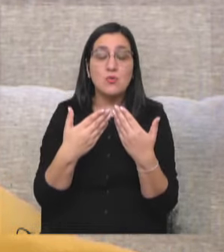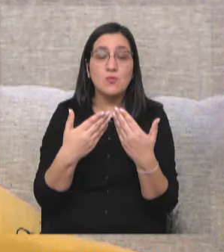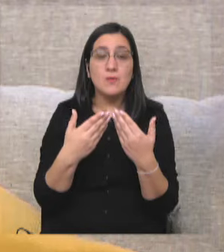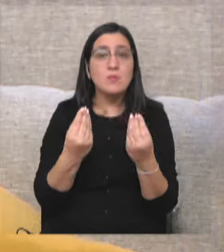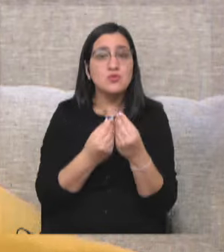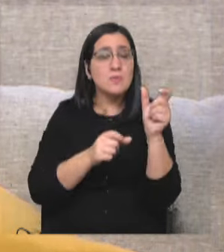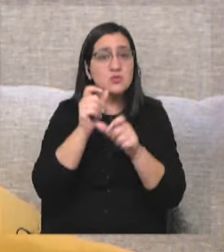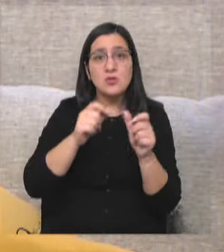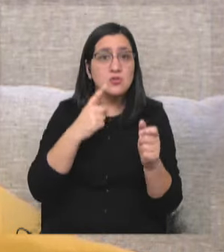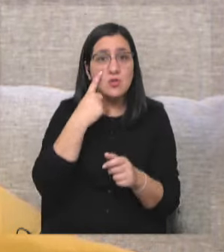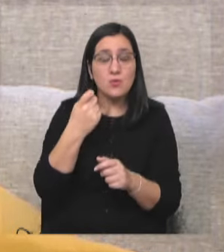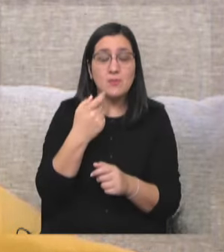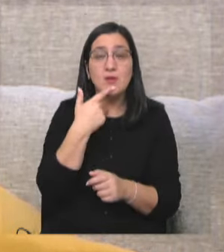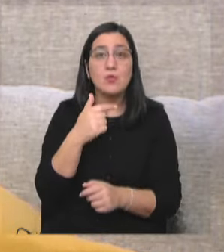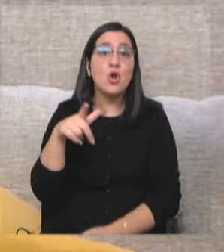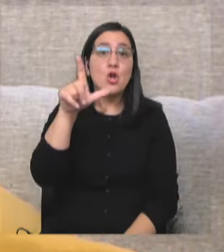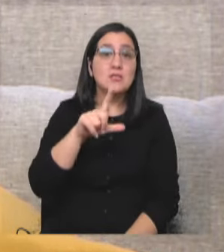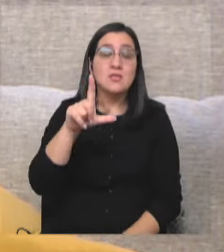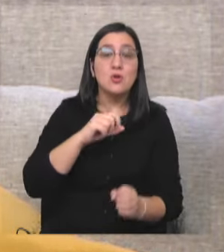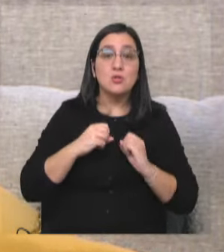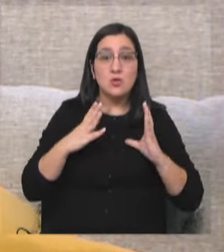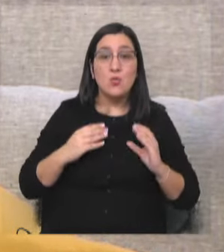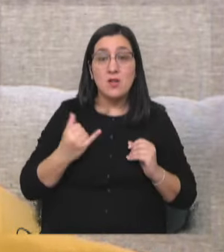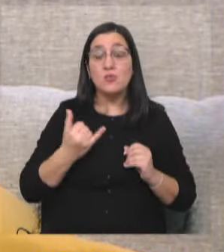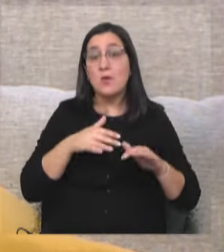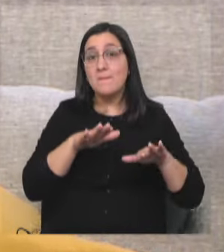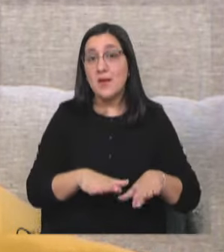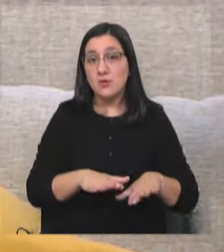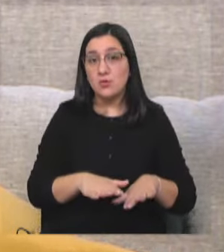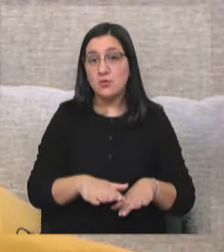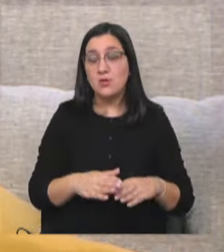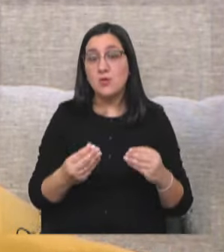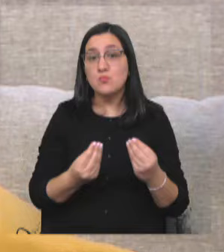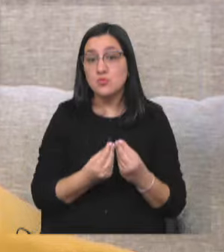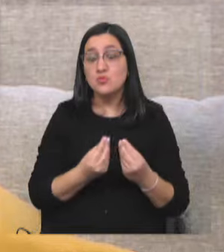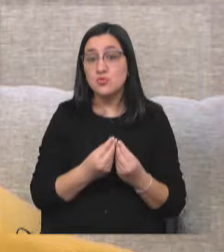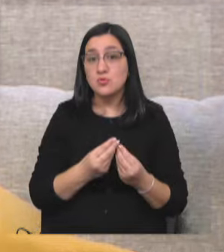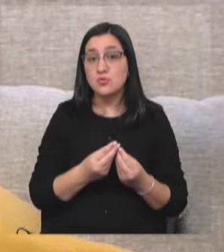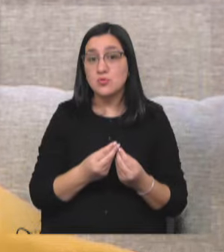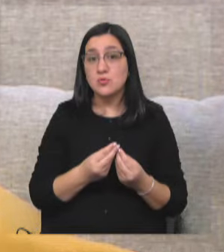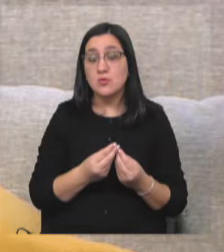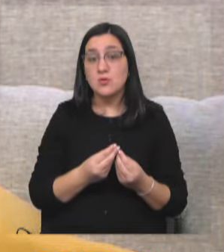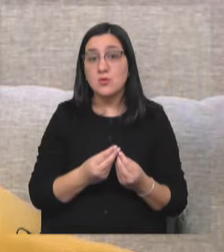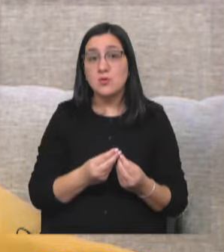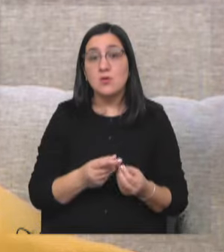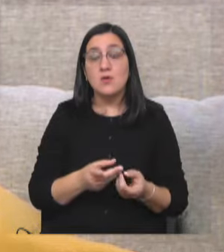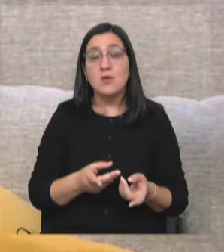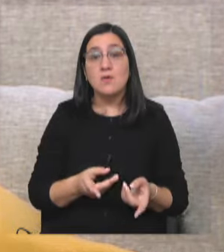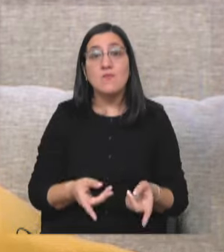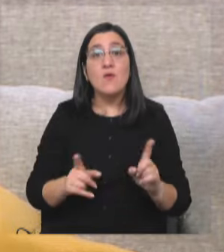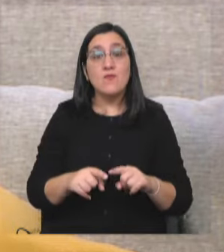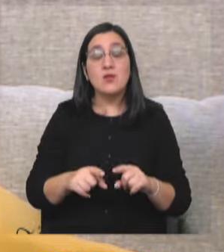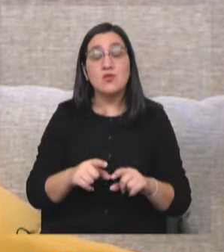hecho, los liceales, los escolares, tuvieron paro y muchos se plegaron a horas de la tarde. Entonces, no